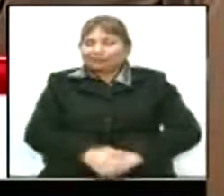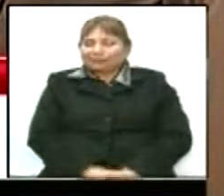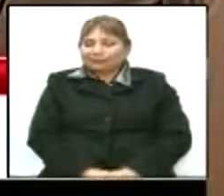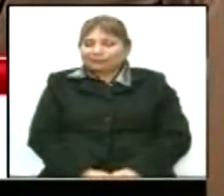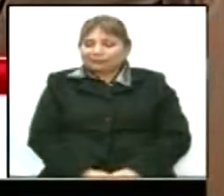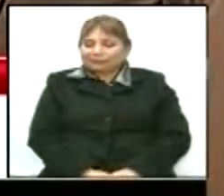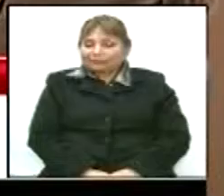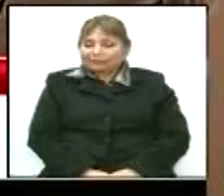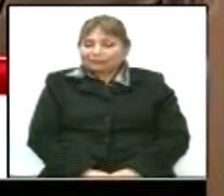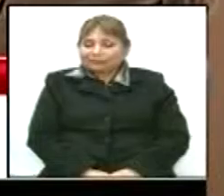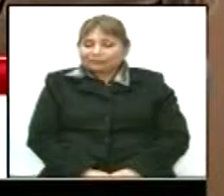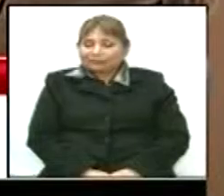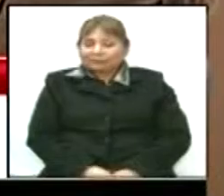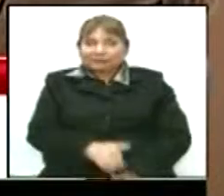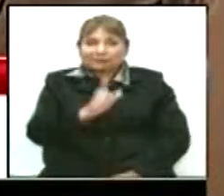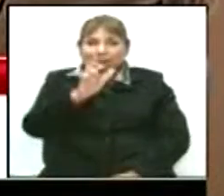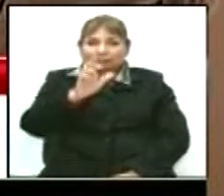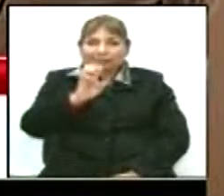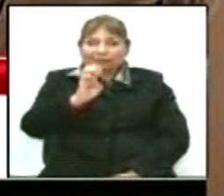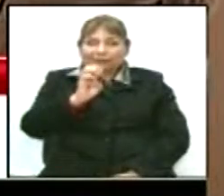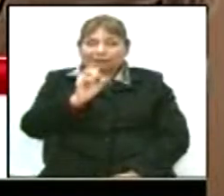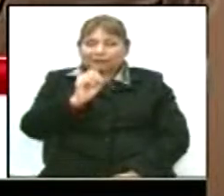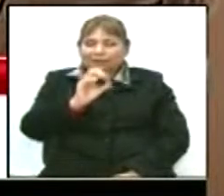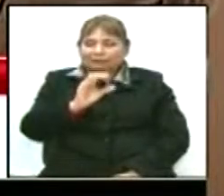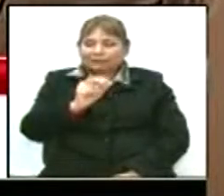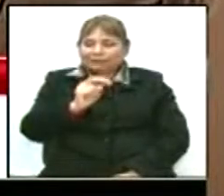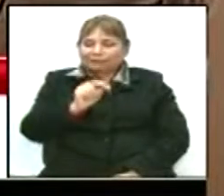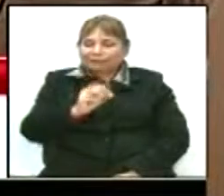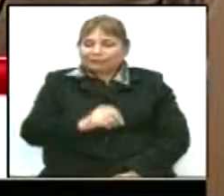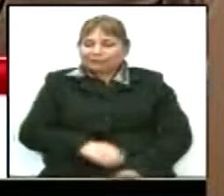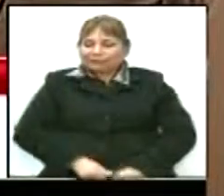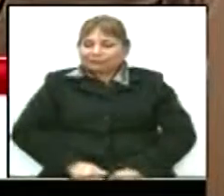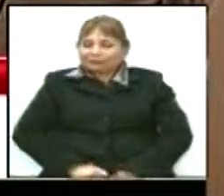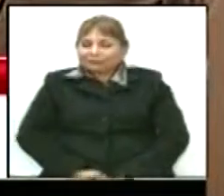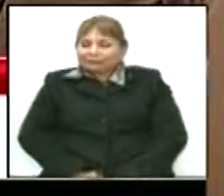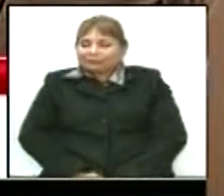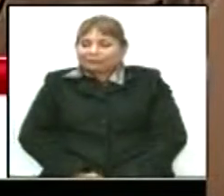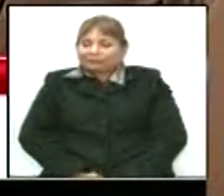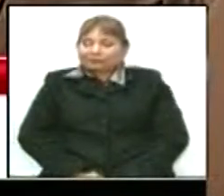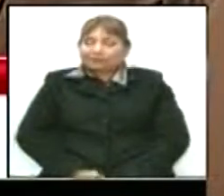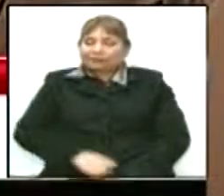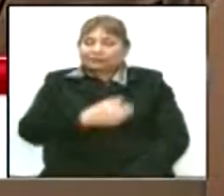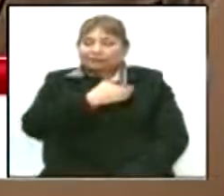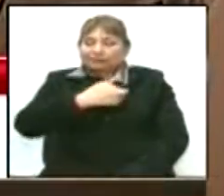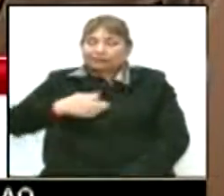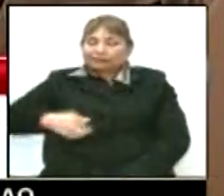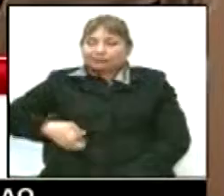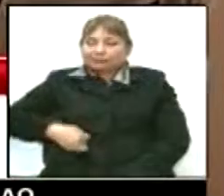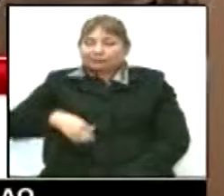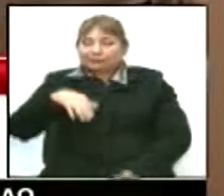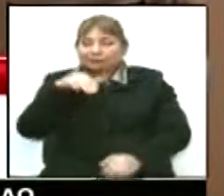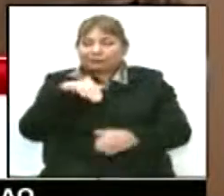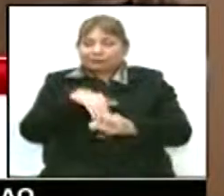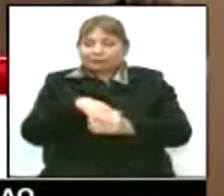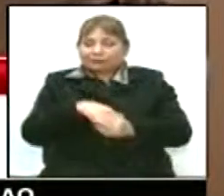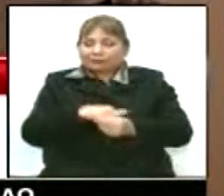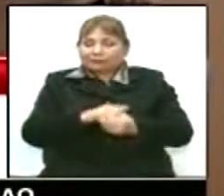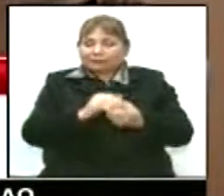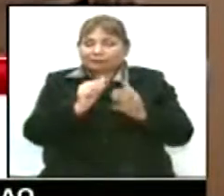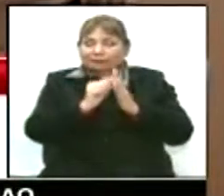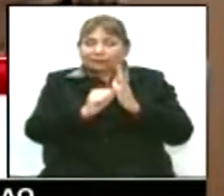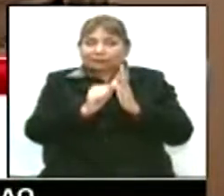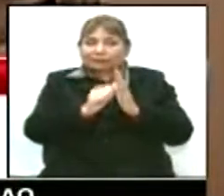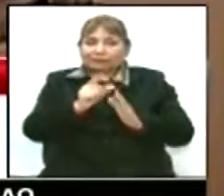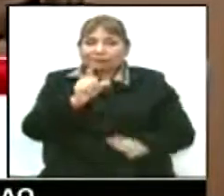Sí, congresista Johnny Lescano. Congresista Johnny Lescano. Sí, presidente, en el